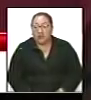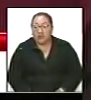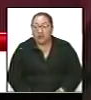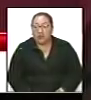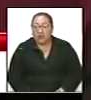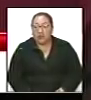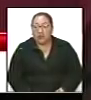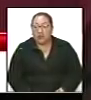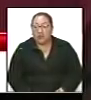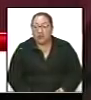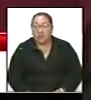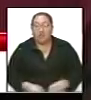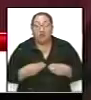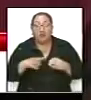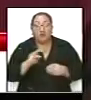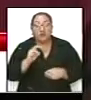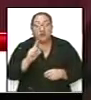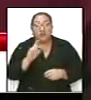Mientras que por diésel